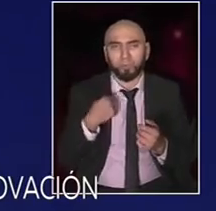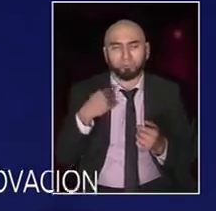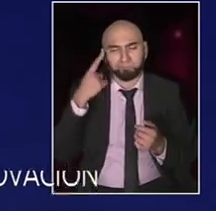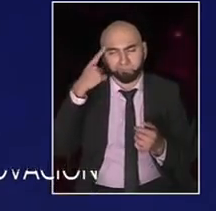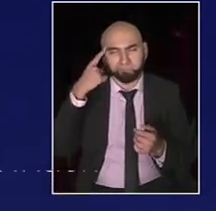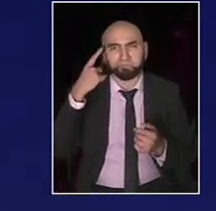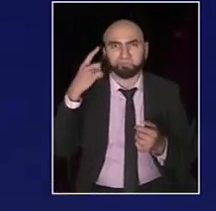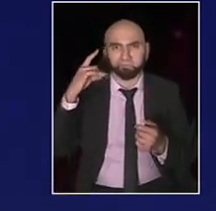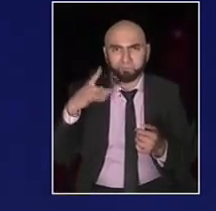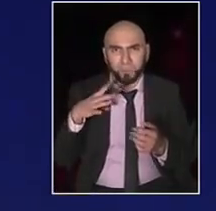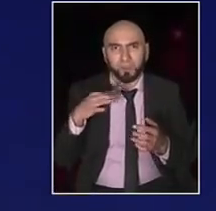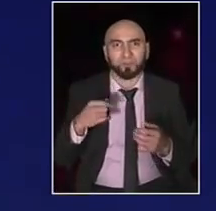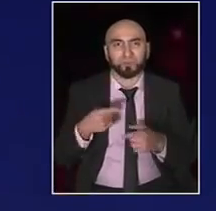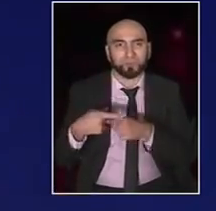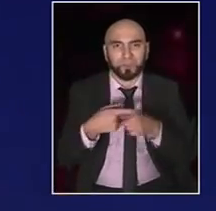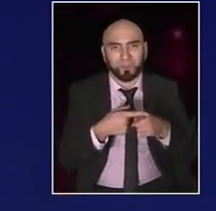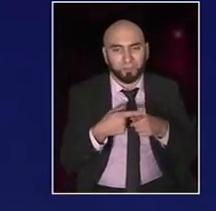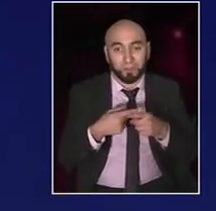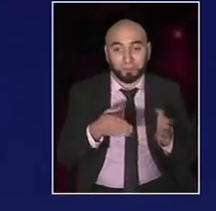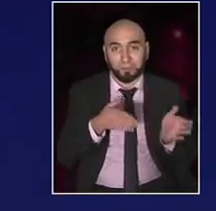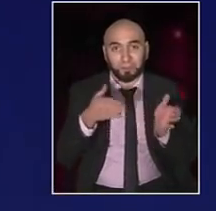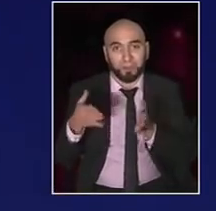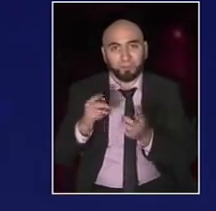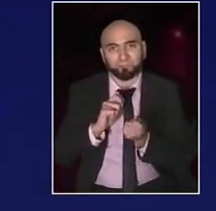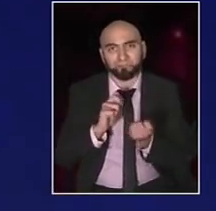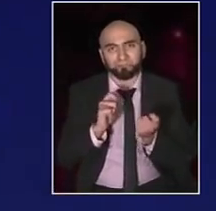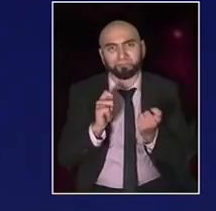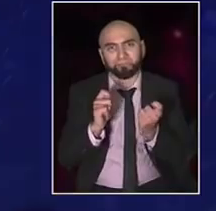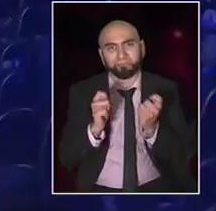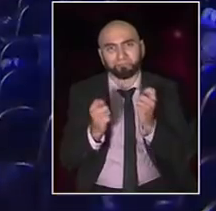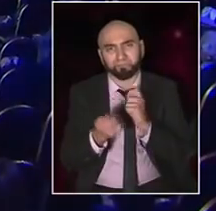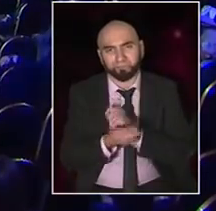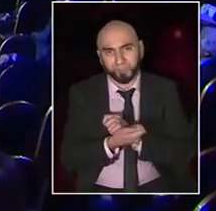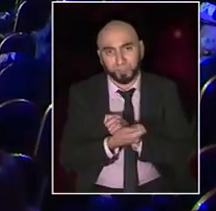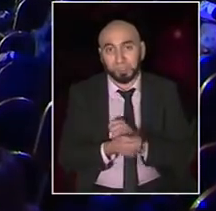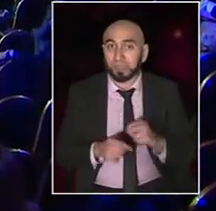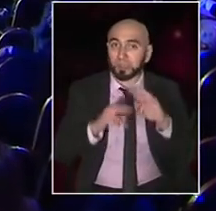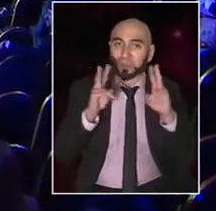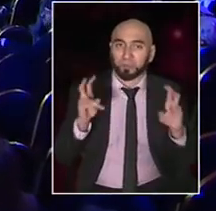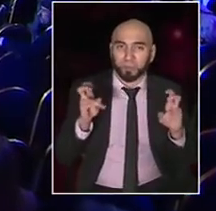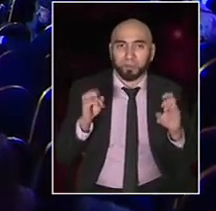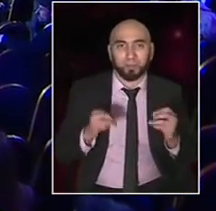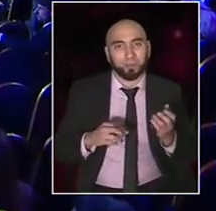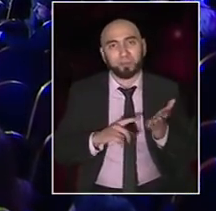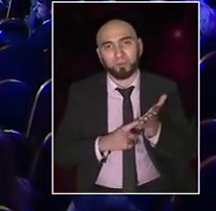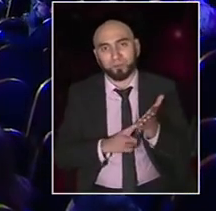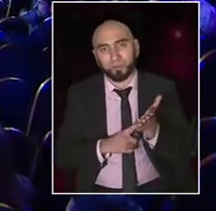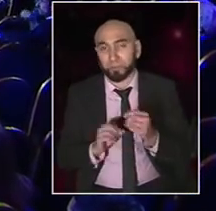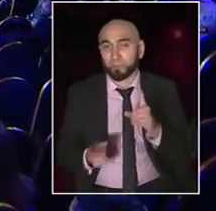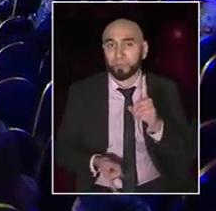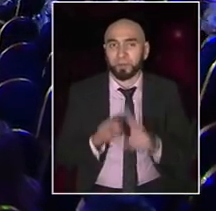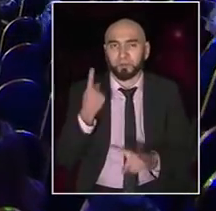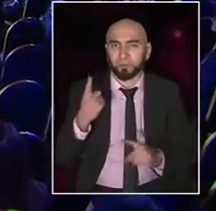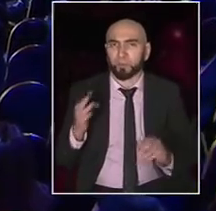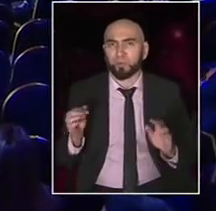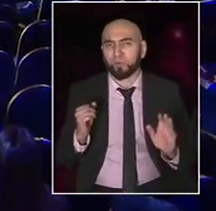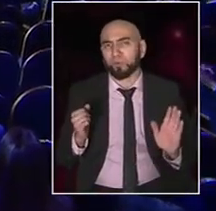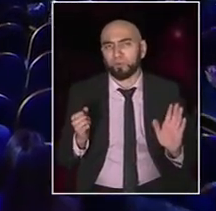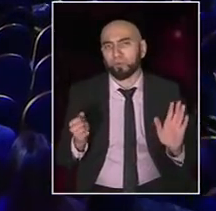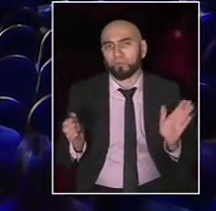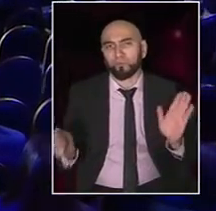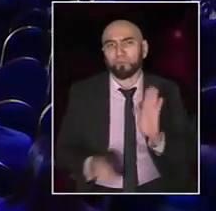etapa de transición, en un momento de inflexión desde el punto de vista de la tecnología, que por primera vez borra los límites entre lo